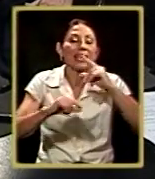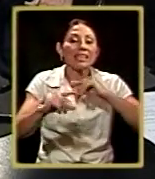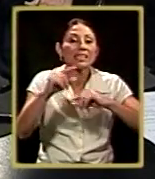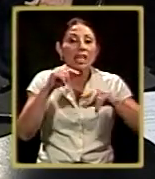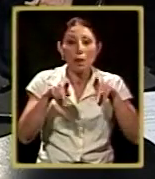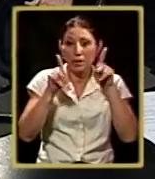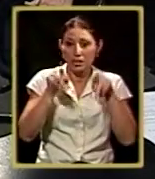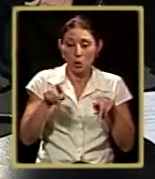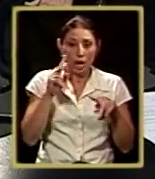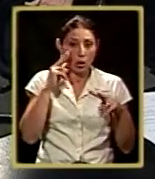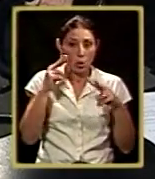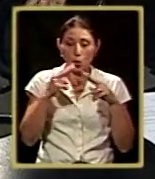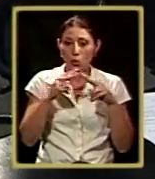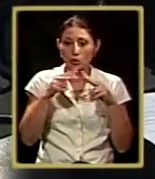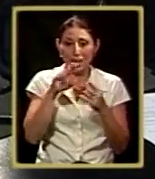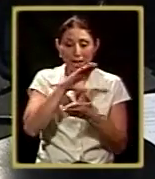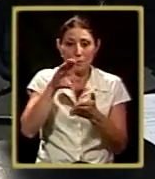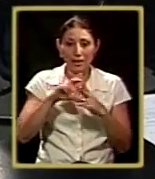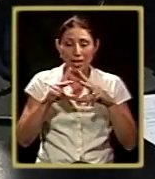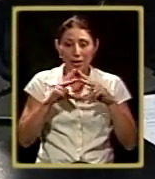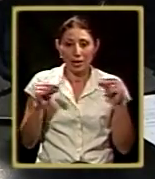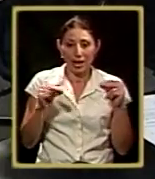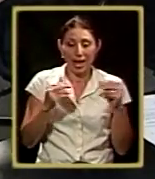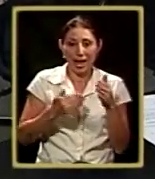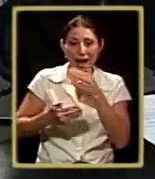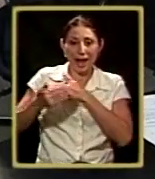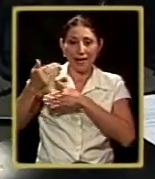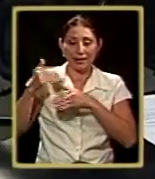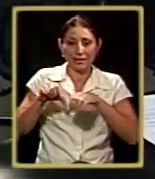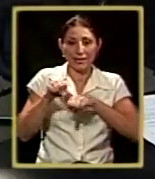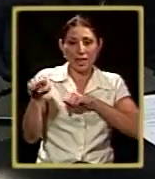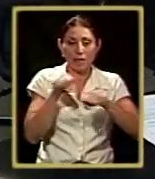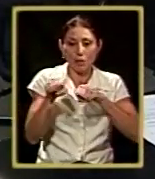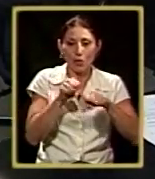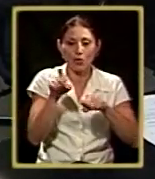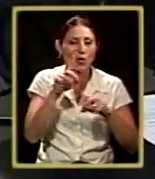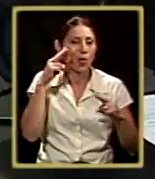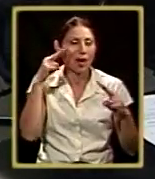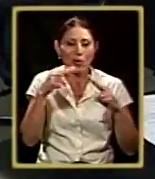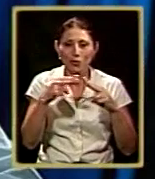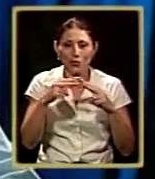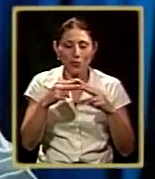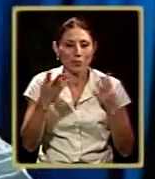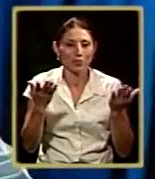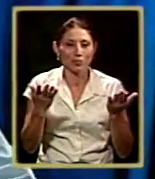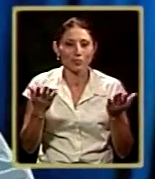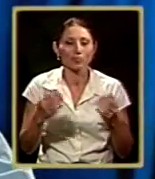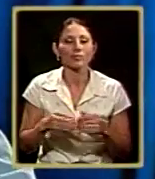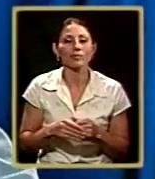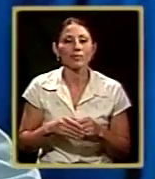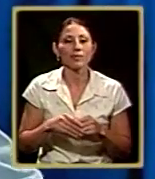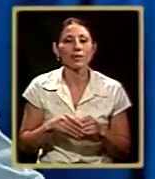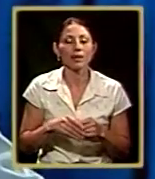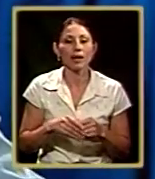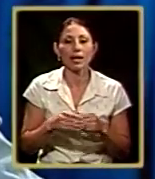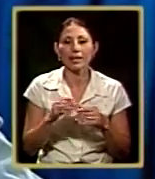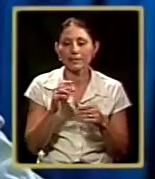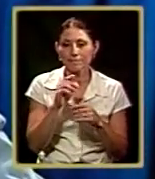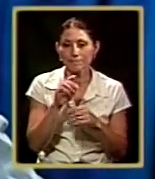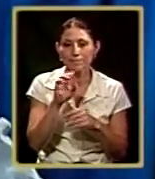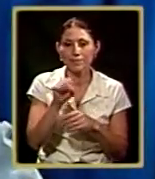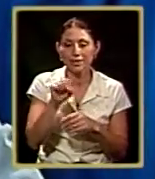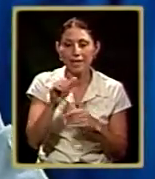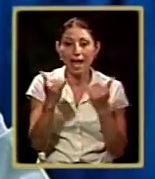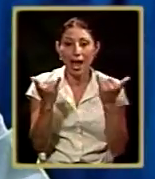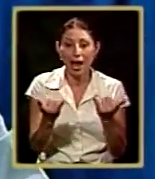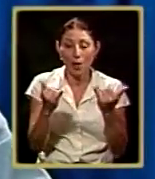había visto antes del terremoto no la conoció, de manera que hay dos Managuas que no conocía. Exacto, y ahora